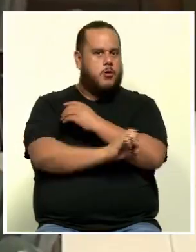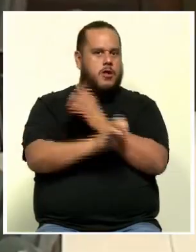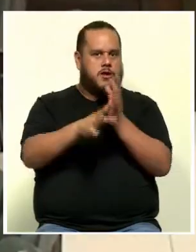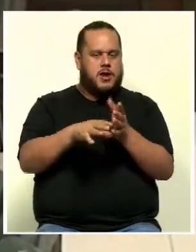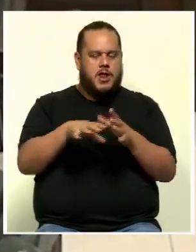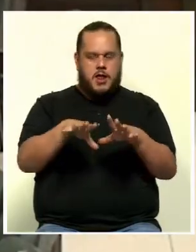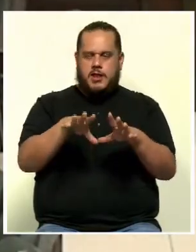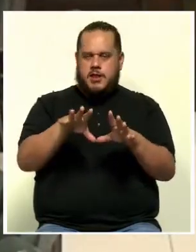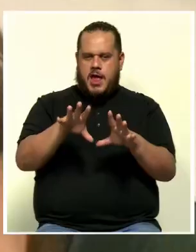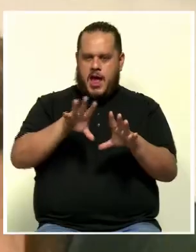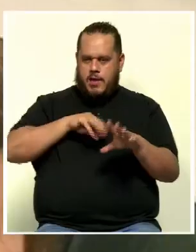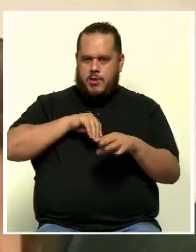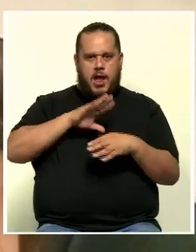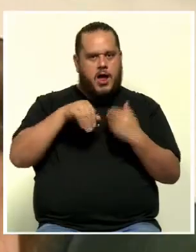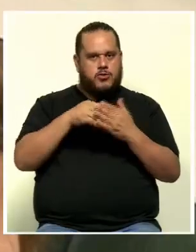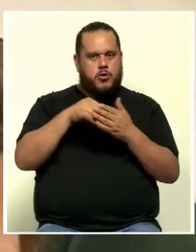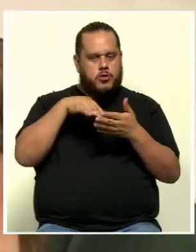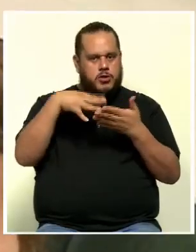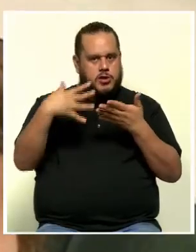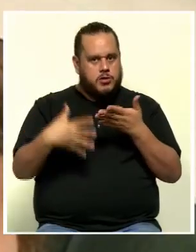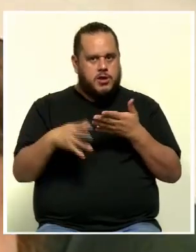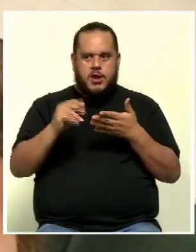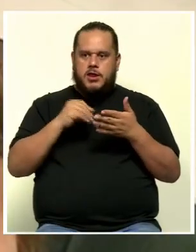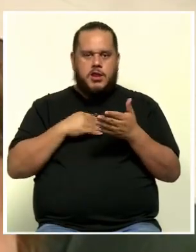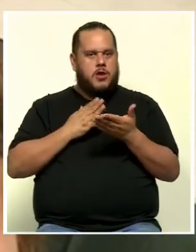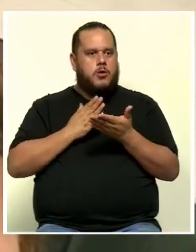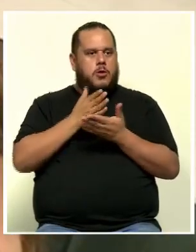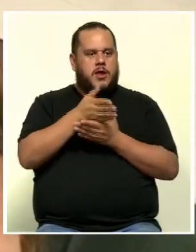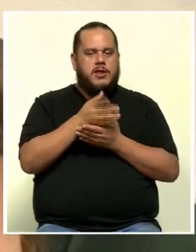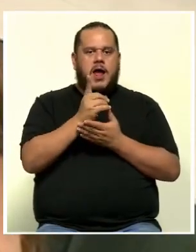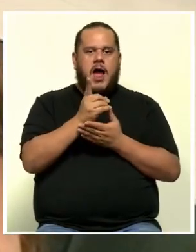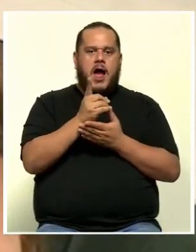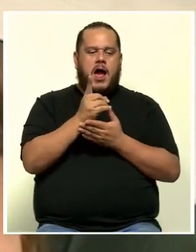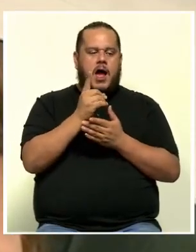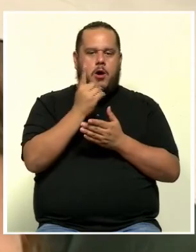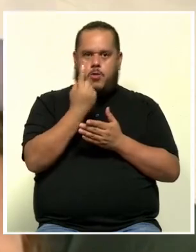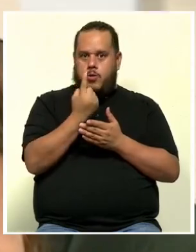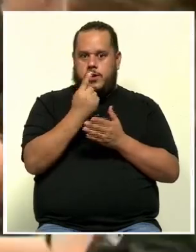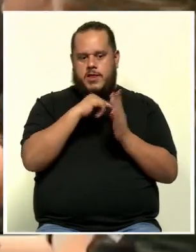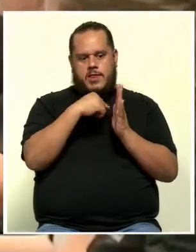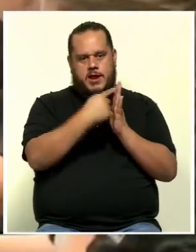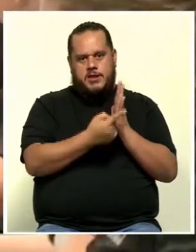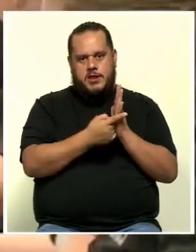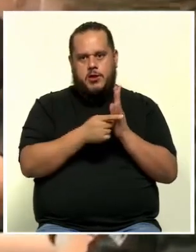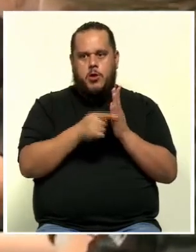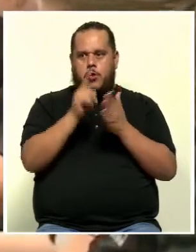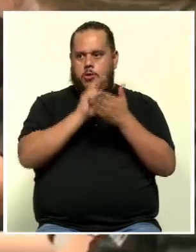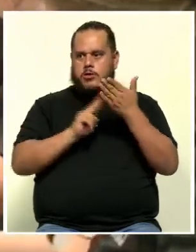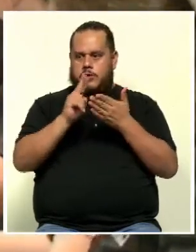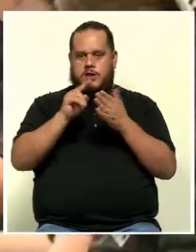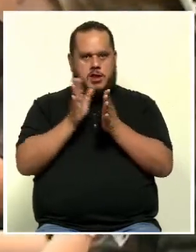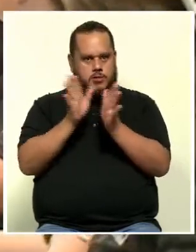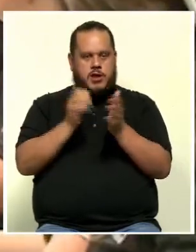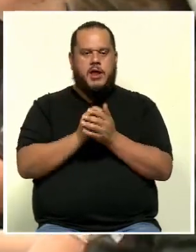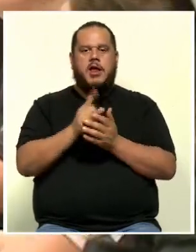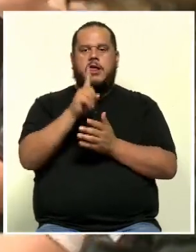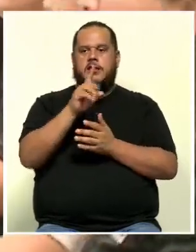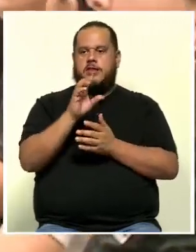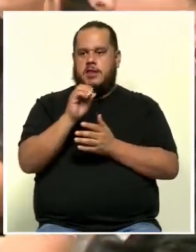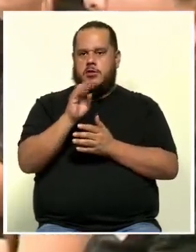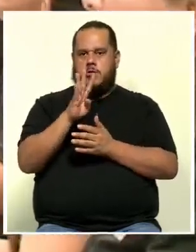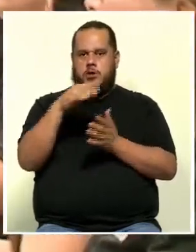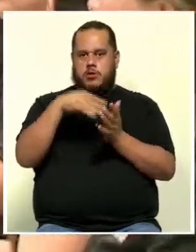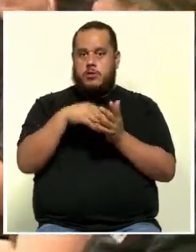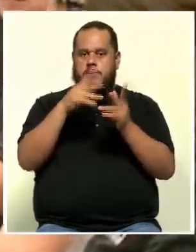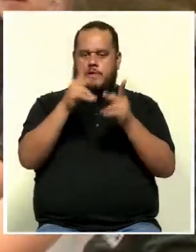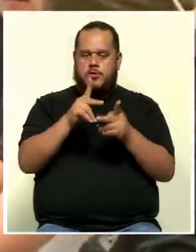estudiantes que no logran ingresar a una de las 5 academias públicas, es decir, 104.000 personas al año, según datos